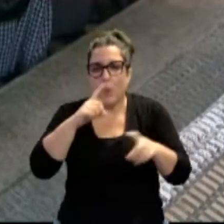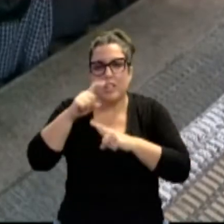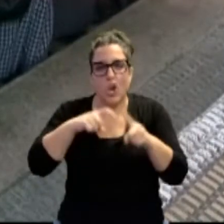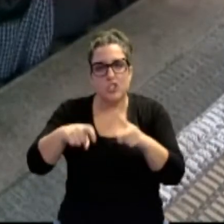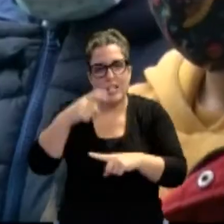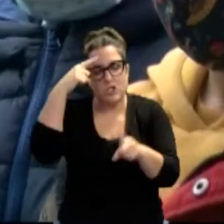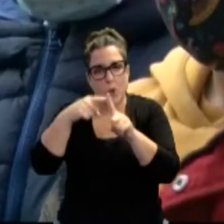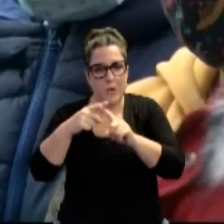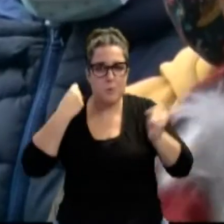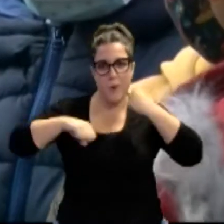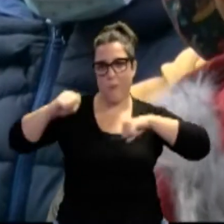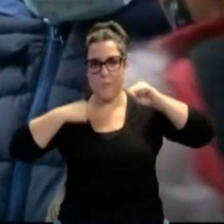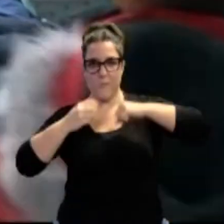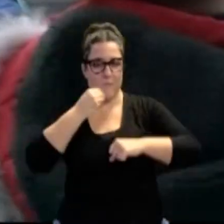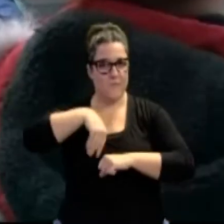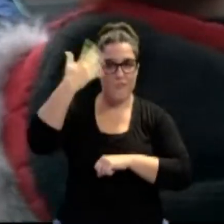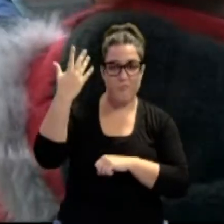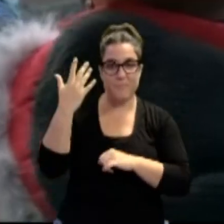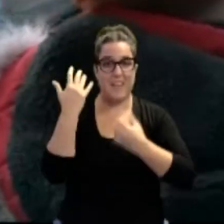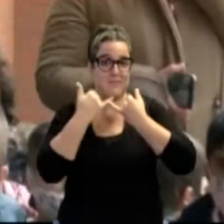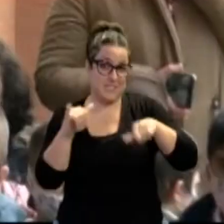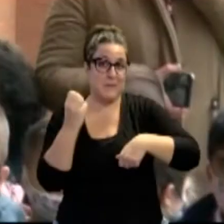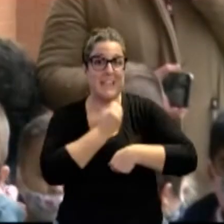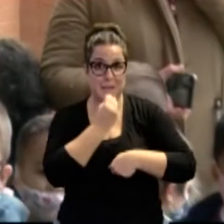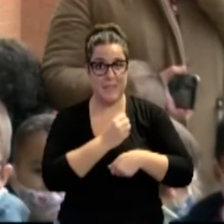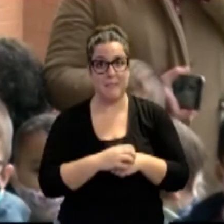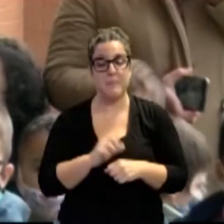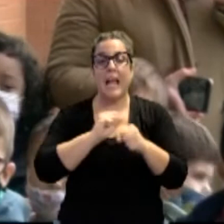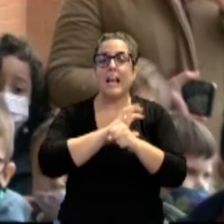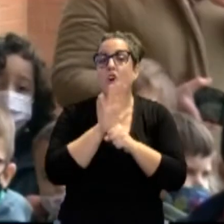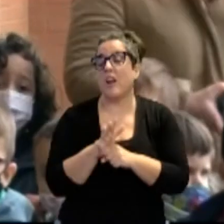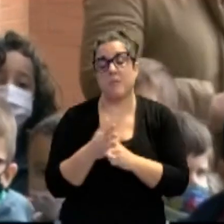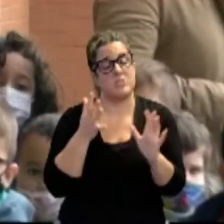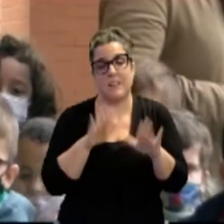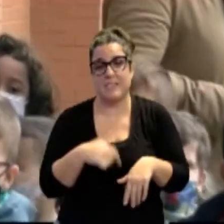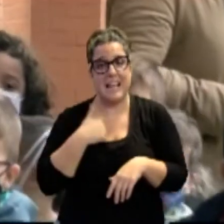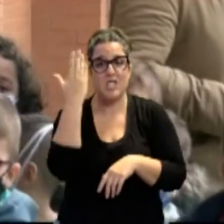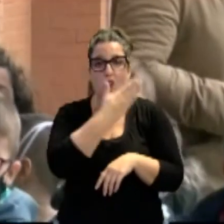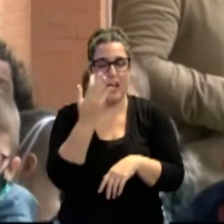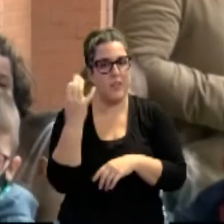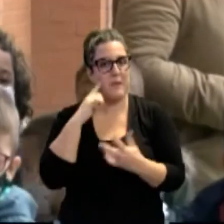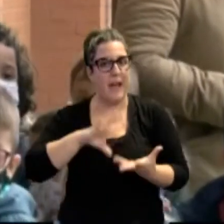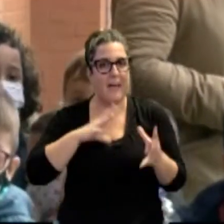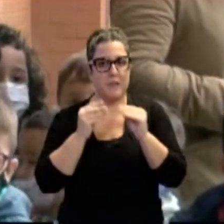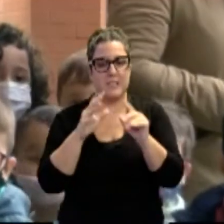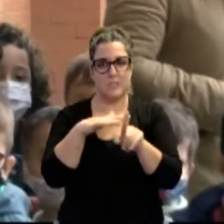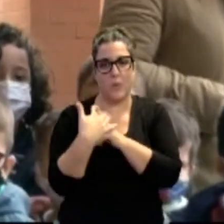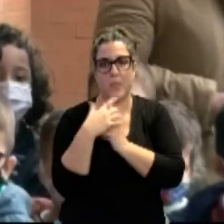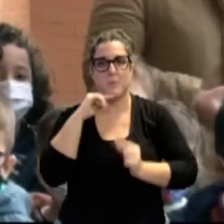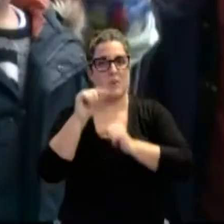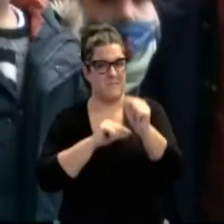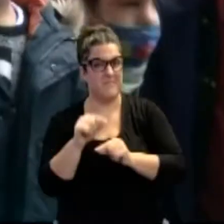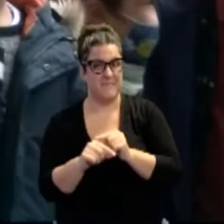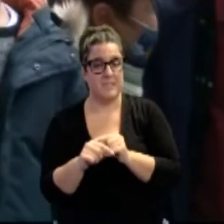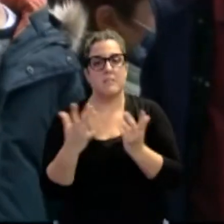darlo todo sobre el escenario en los festivales de Navidad. El coronavirus ha obligado a los colegios a adaptarse a la situación de la pandemia, cumpliendo,